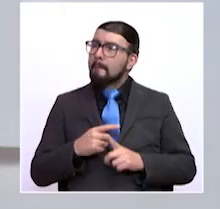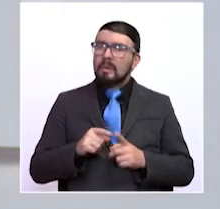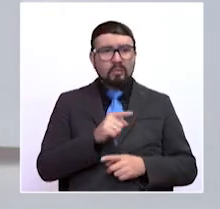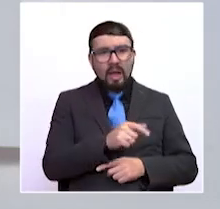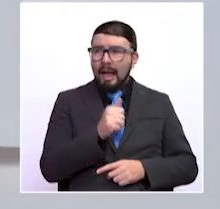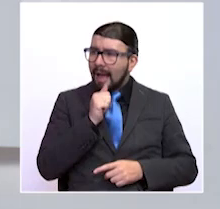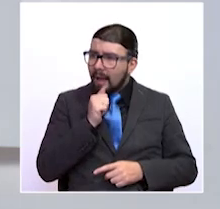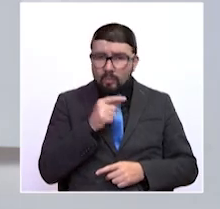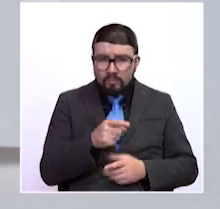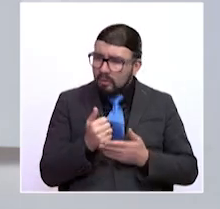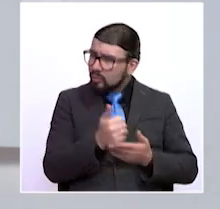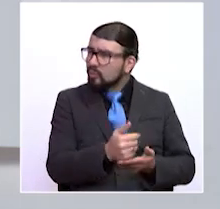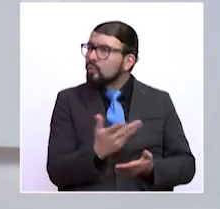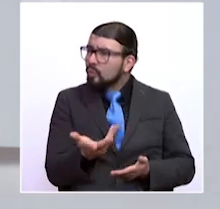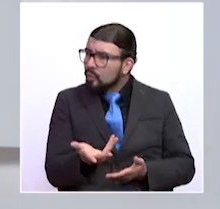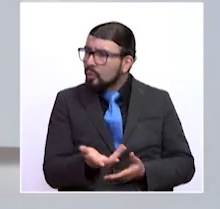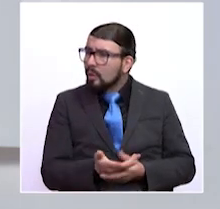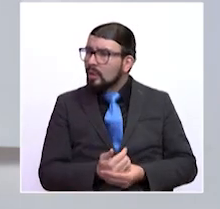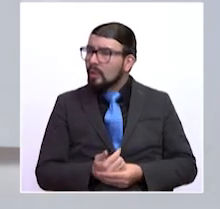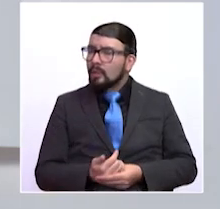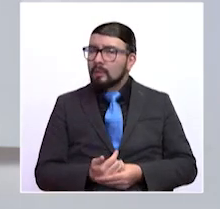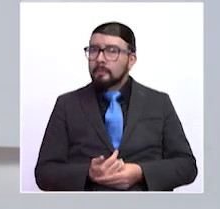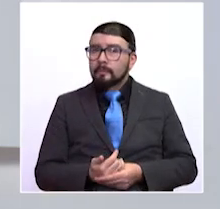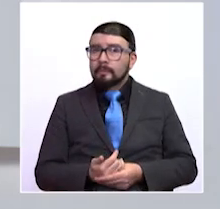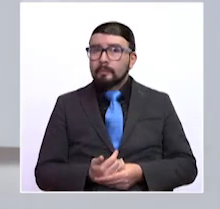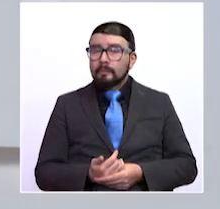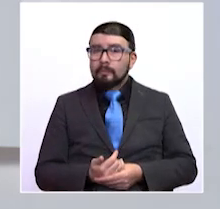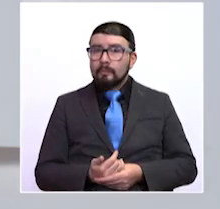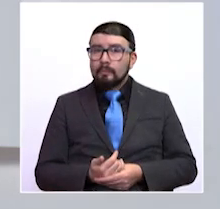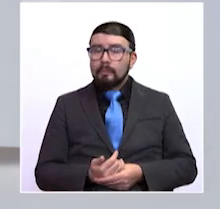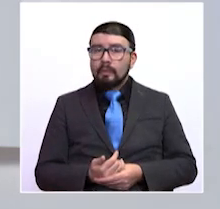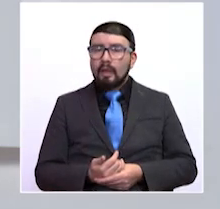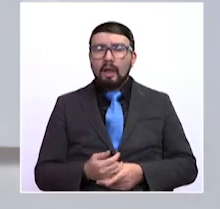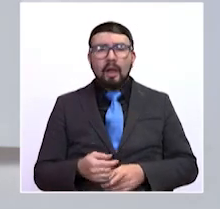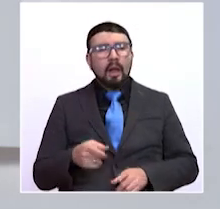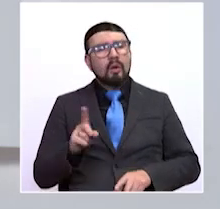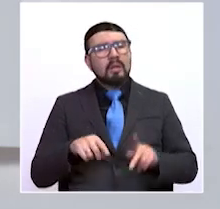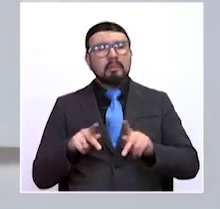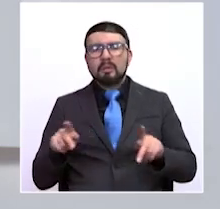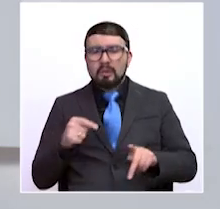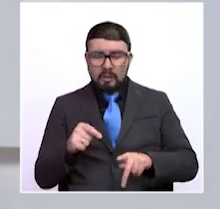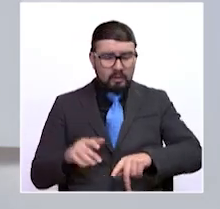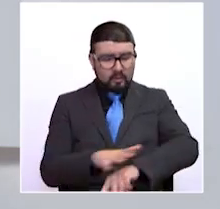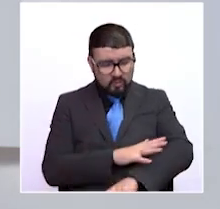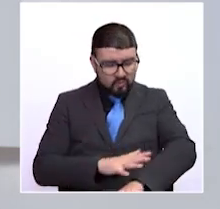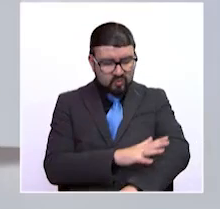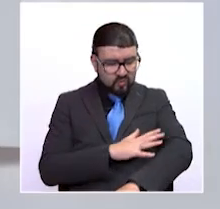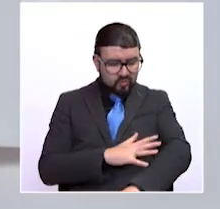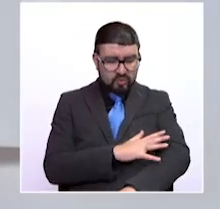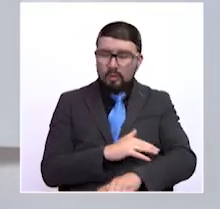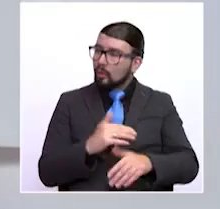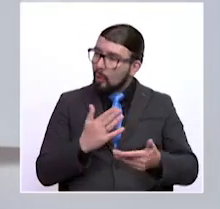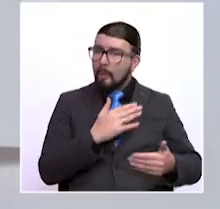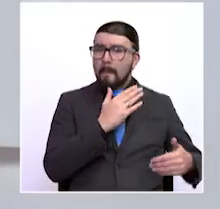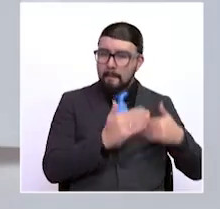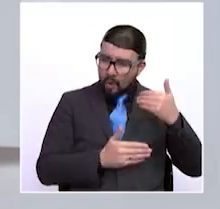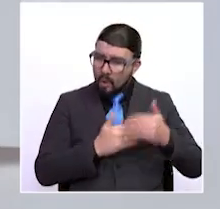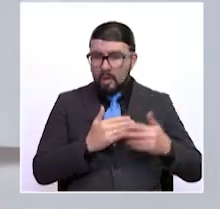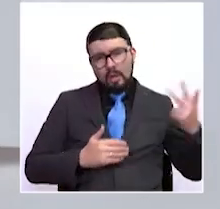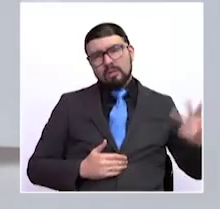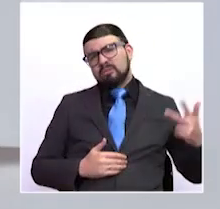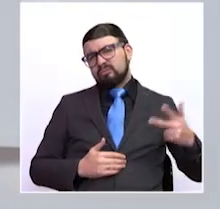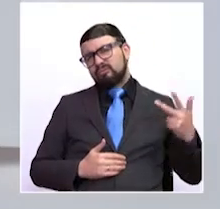hidratación, la parte de aplicar cosas que la gente utiliza, cómo hacer ese proceso mientras se traslada a